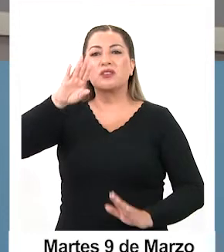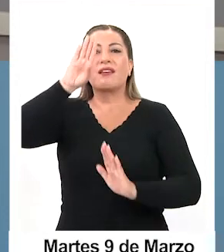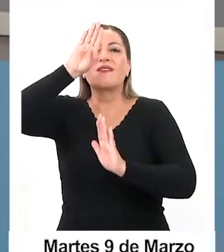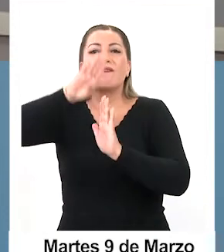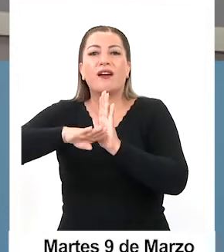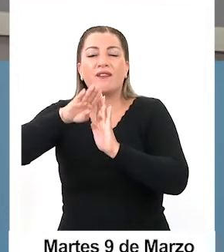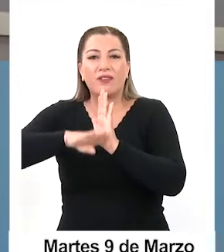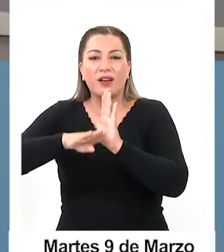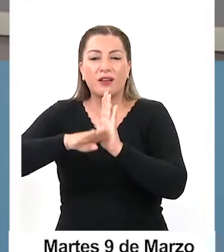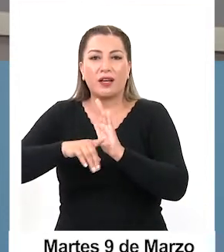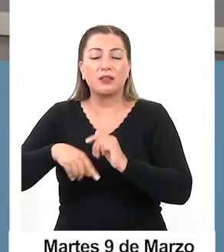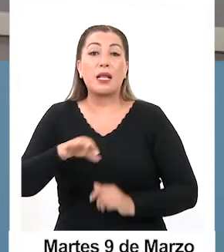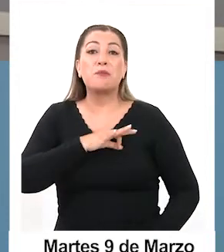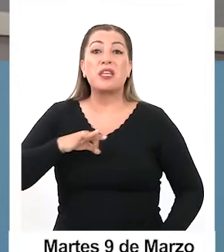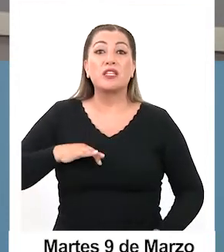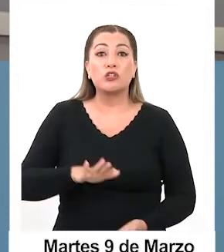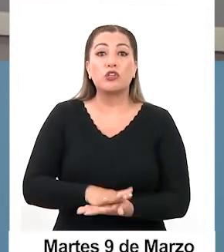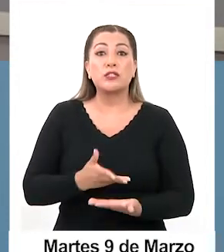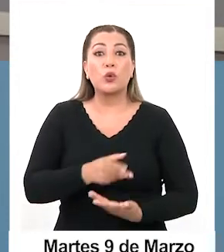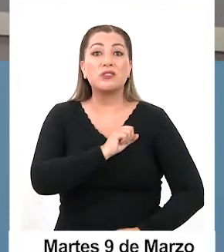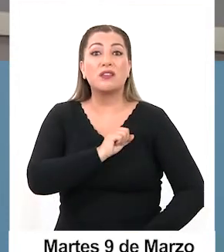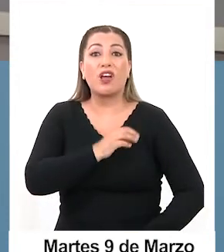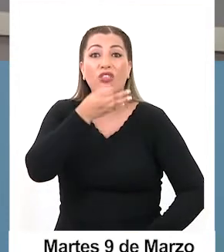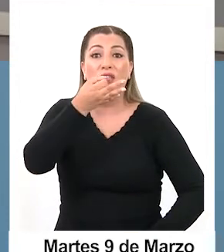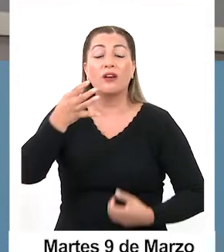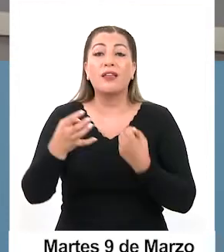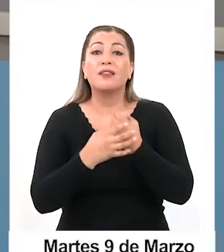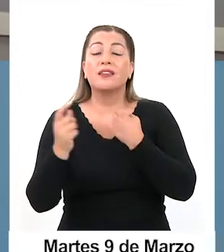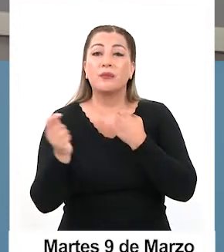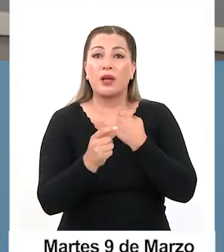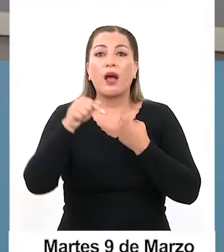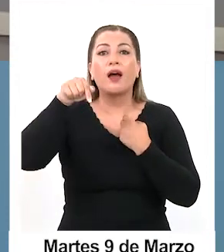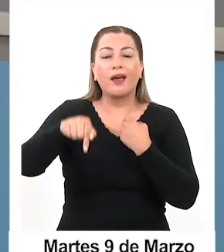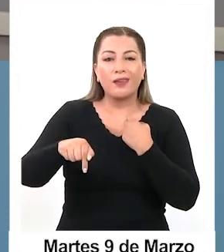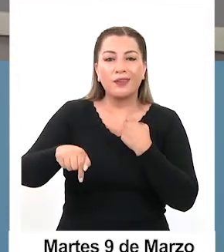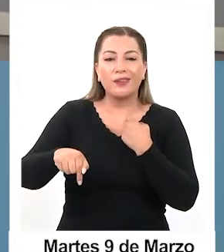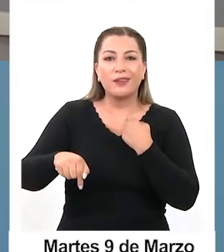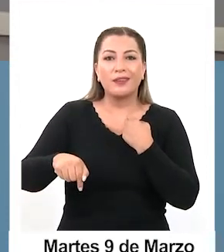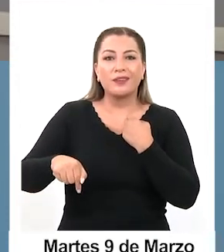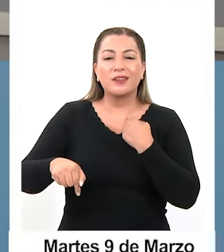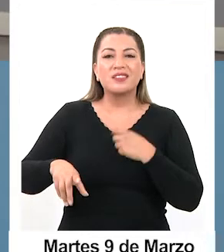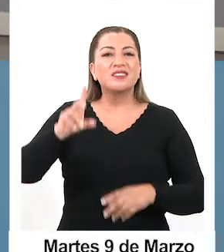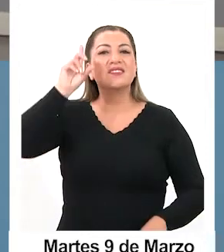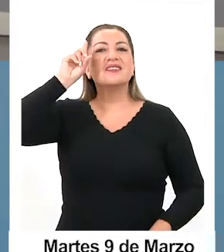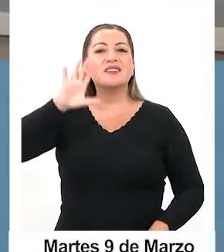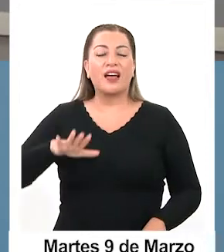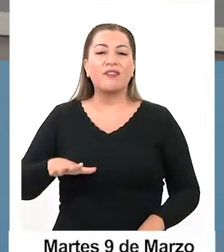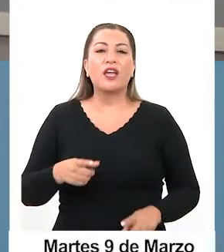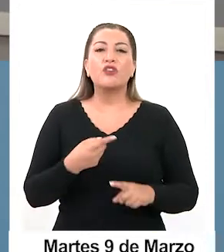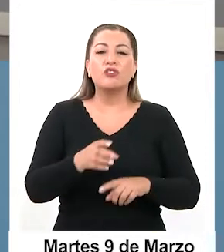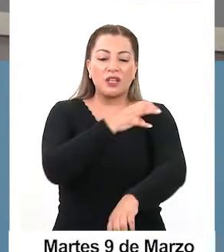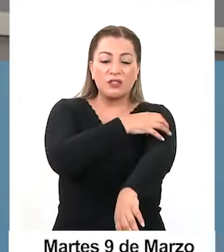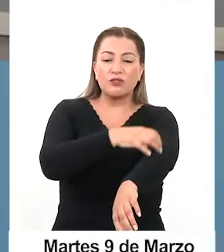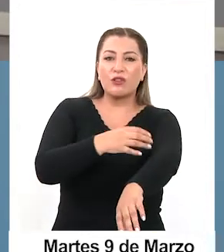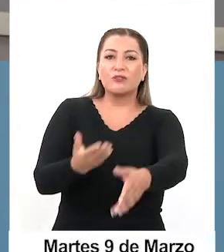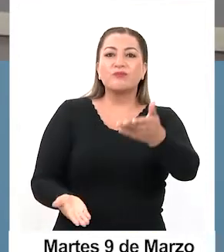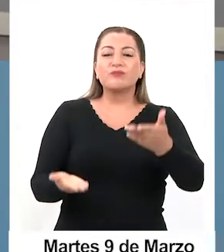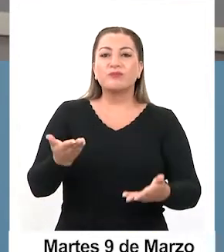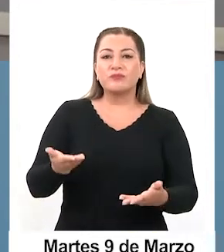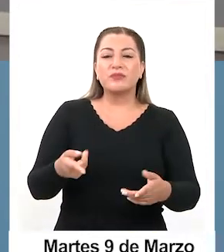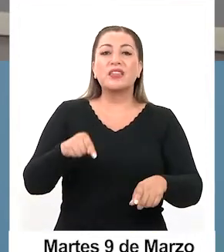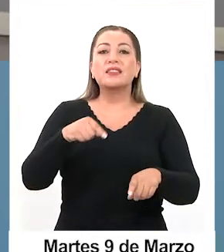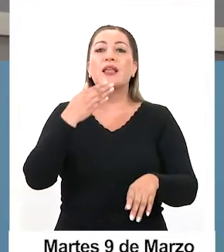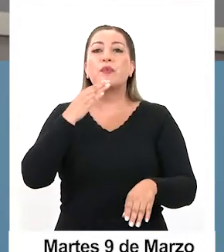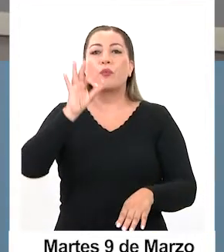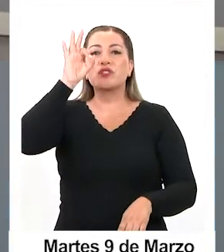ministro Enrique París lo ha dicho, que Tarapacá hoy día orienta lo que va a pasar en el resto del país, y lo que está pasando en el resto del país es que están